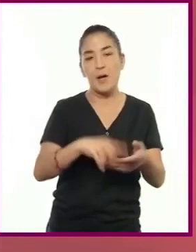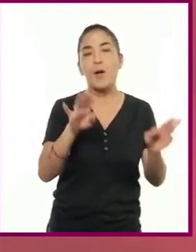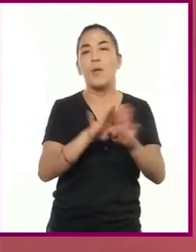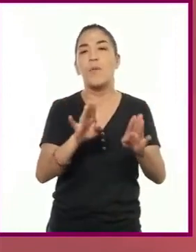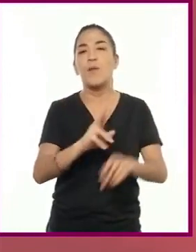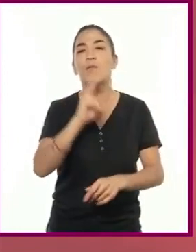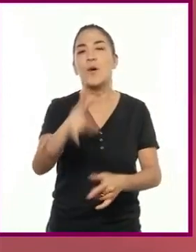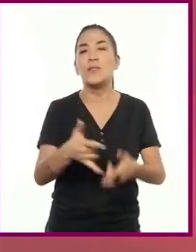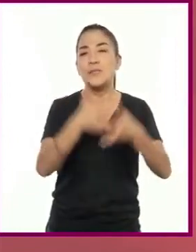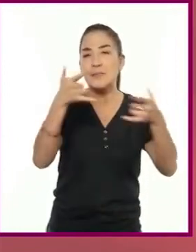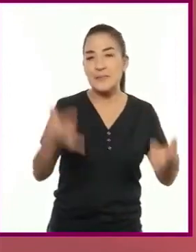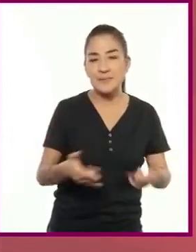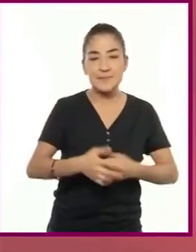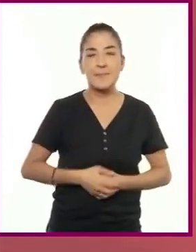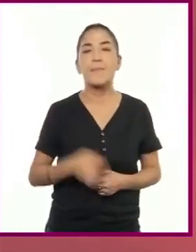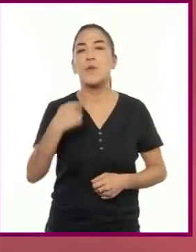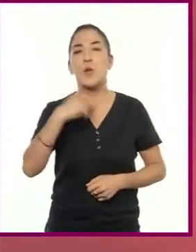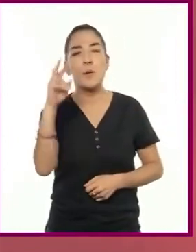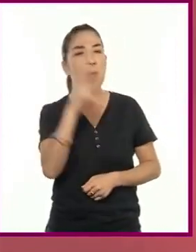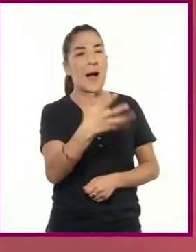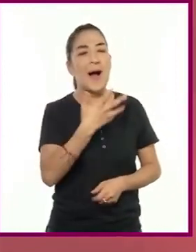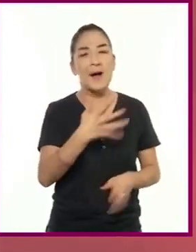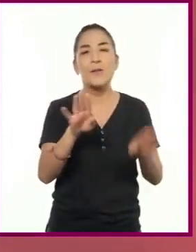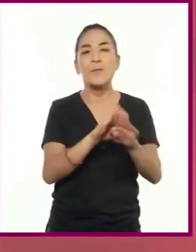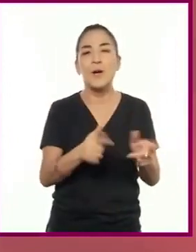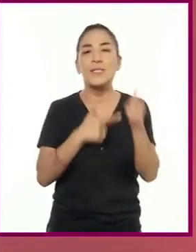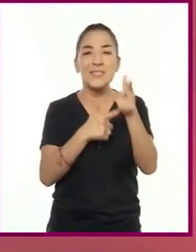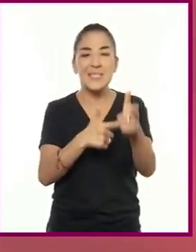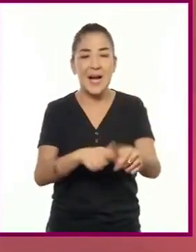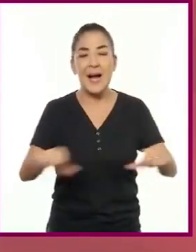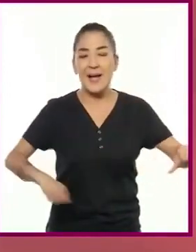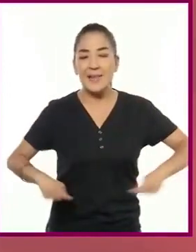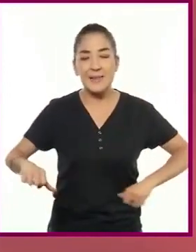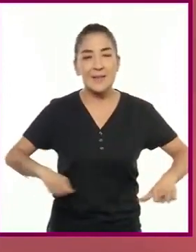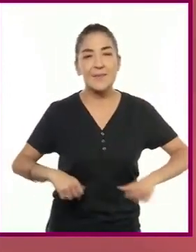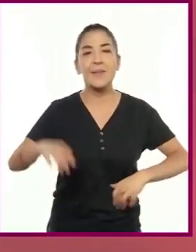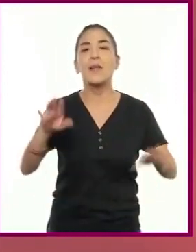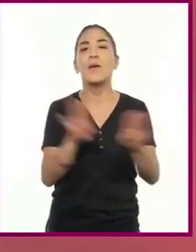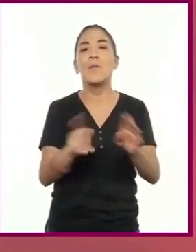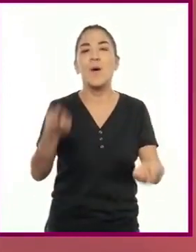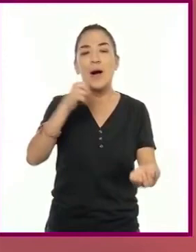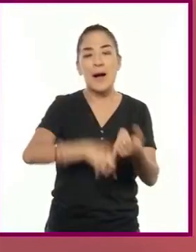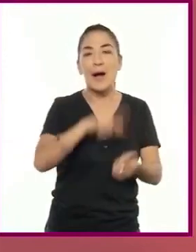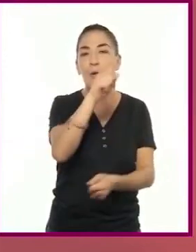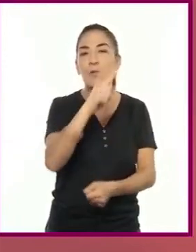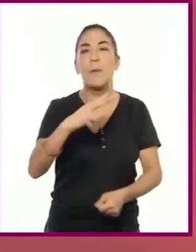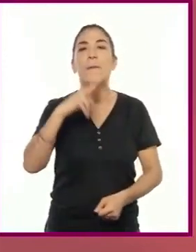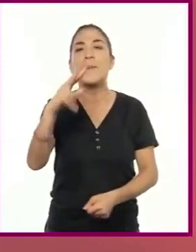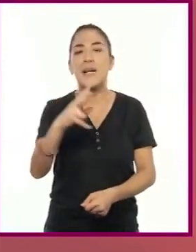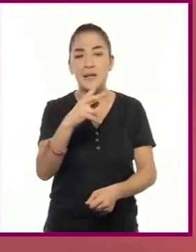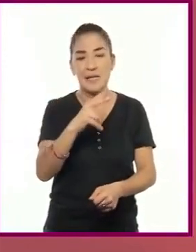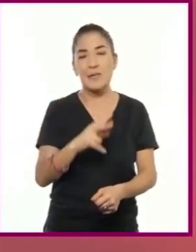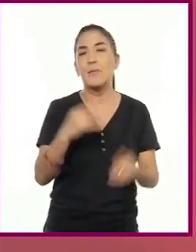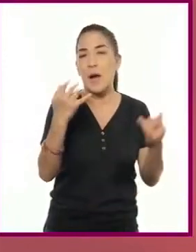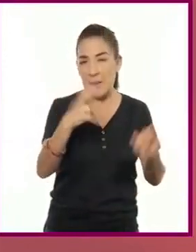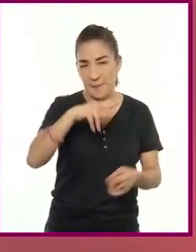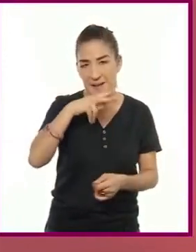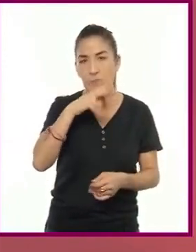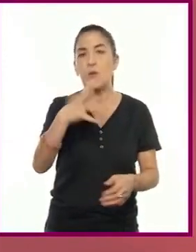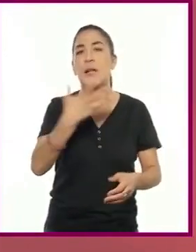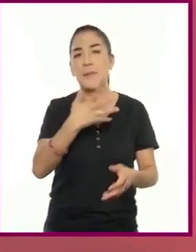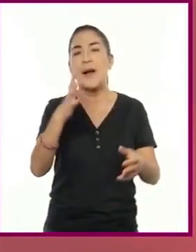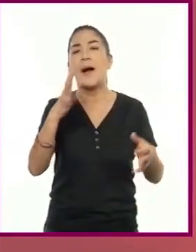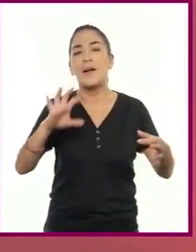profesora. Vemos que presenta una secuencia de acciones indicadas no solo por los verbos, sino también por los